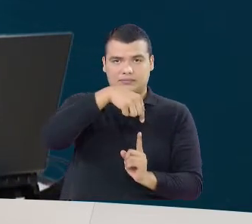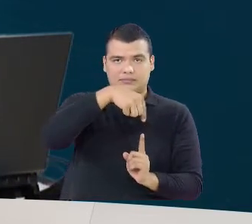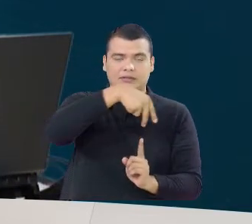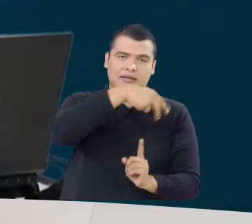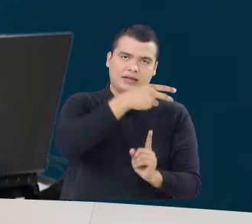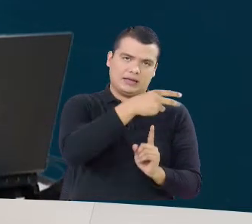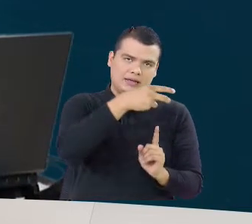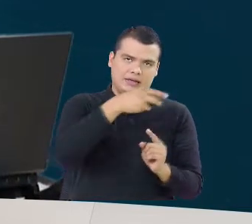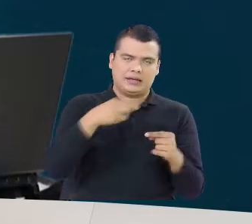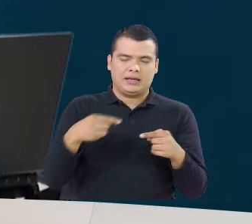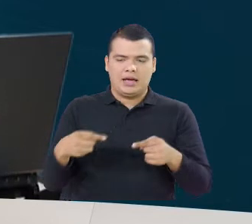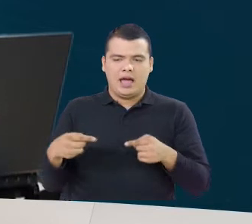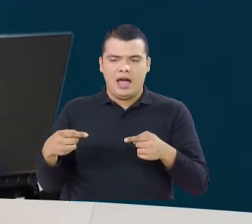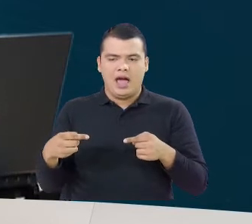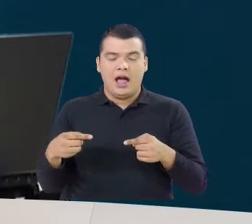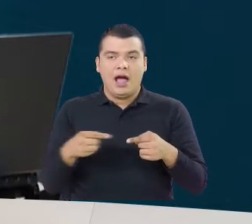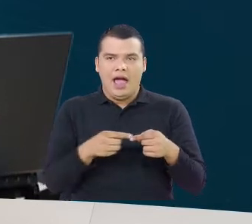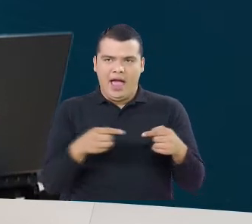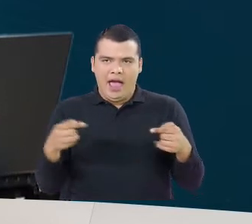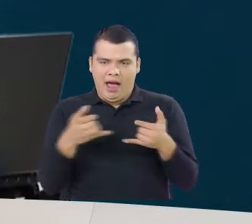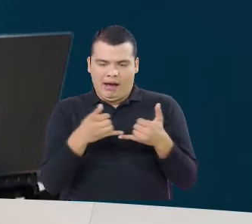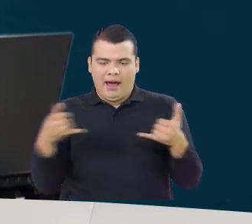motores paso a paso que saqué de esa máquina.